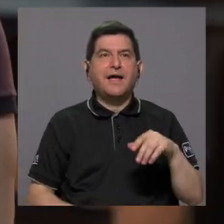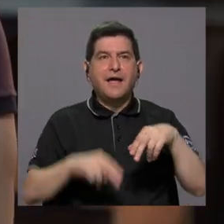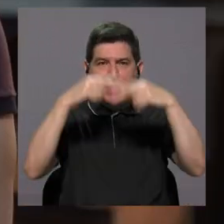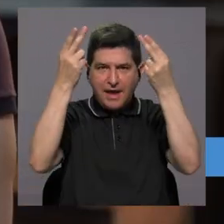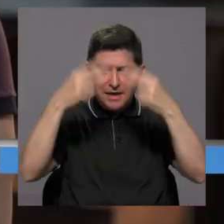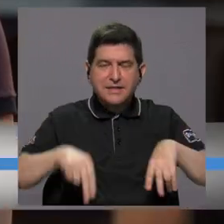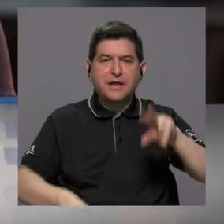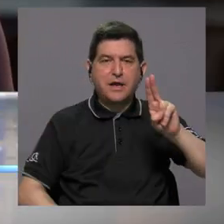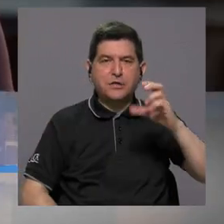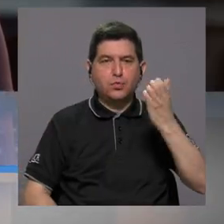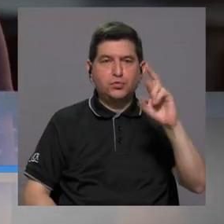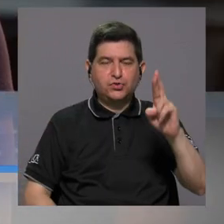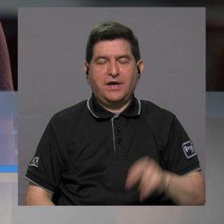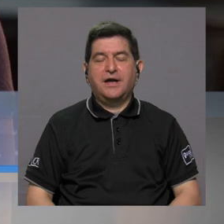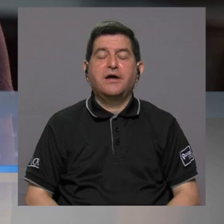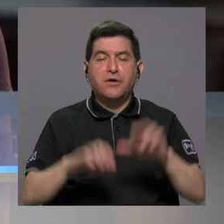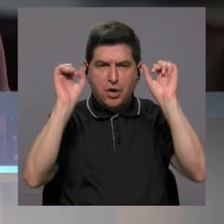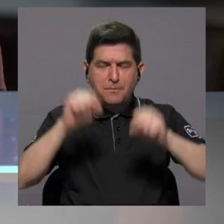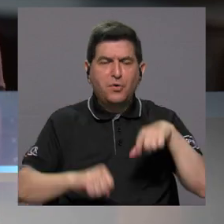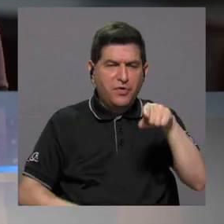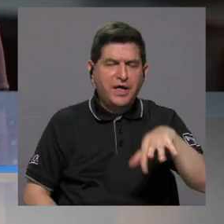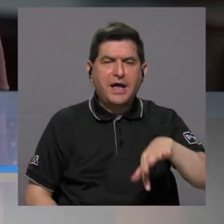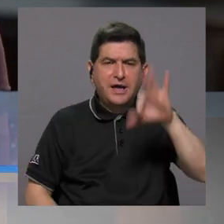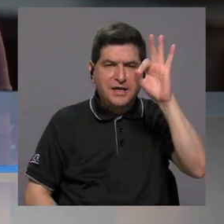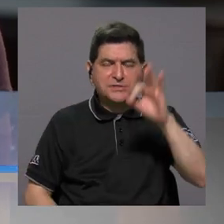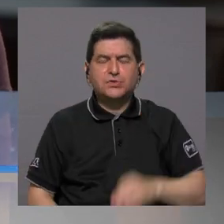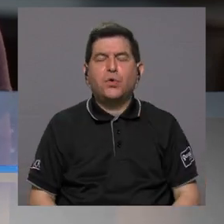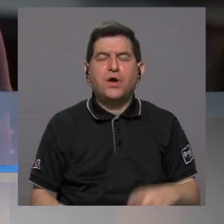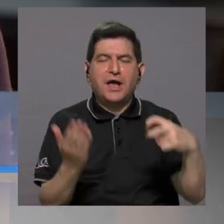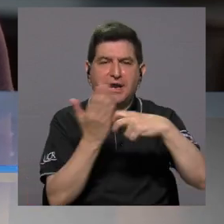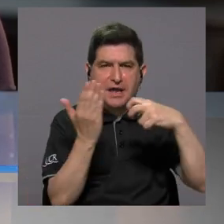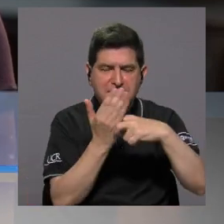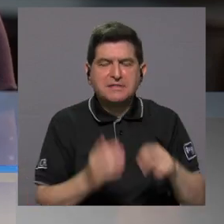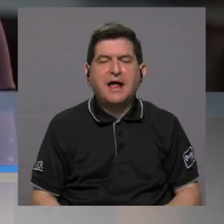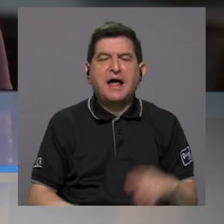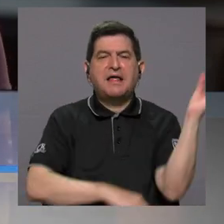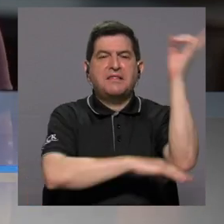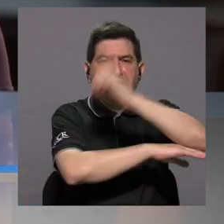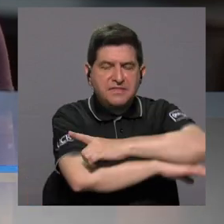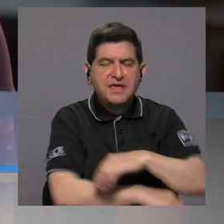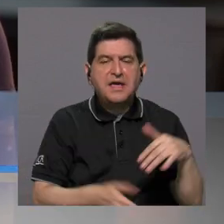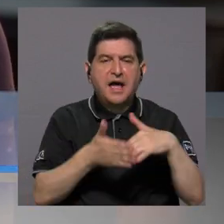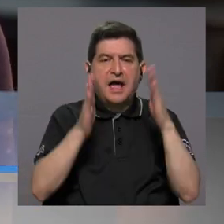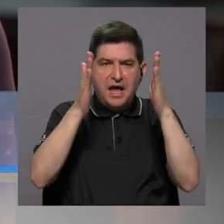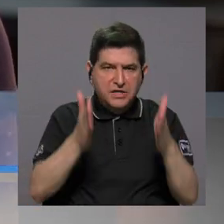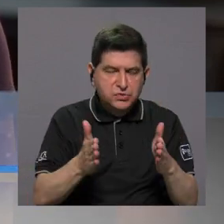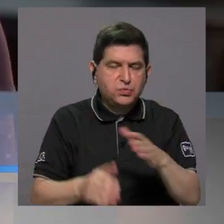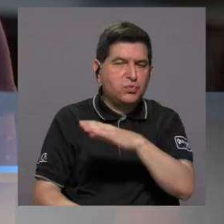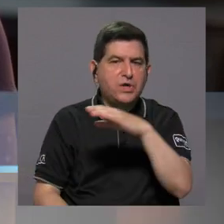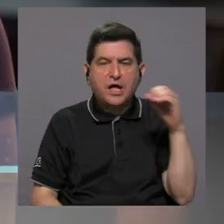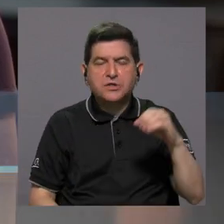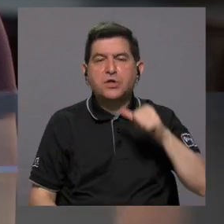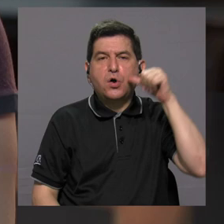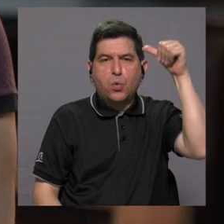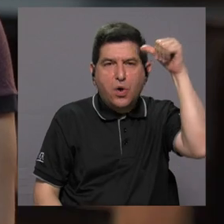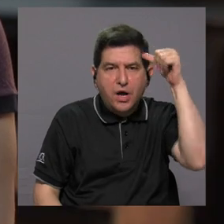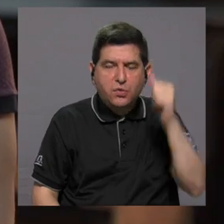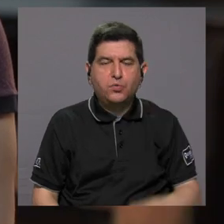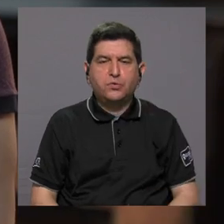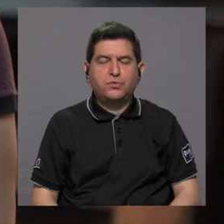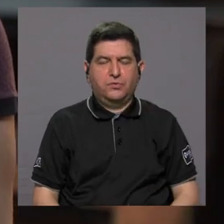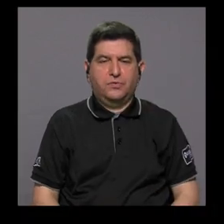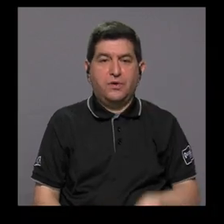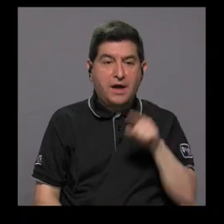en línea podemos adquirir las entradas. Ahí usted puede escoger el día que quiere ir, escoger si es estudiante, si es adulto.